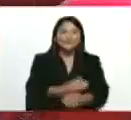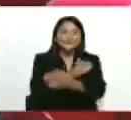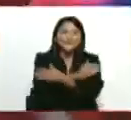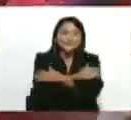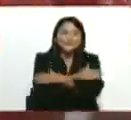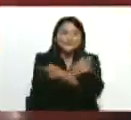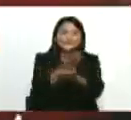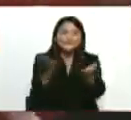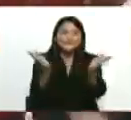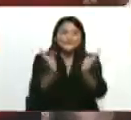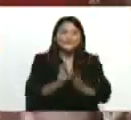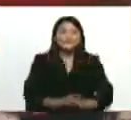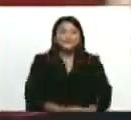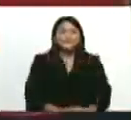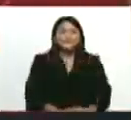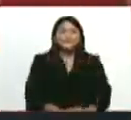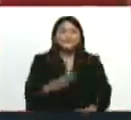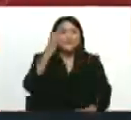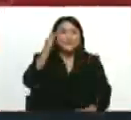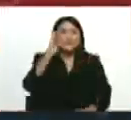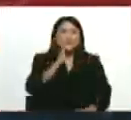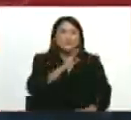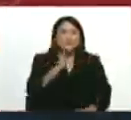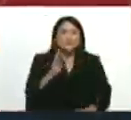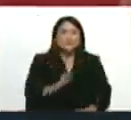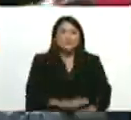para todos. Dios los bendiga.